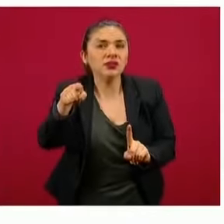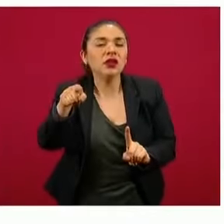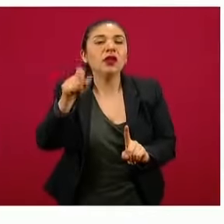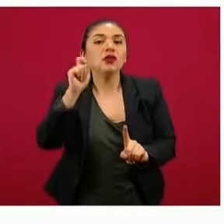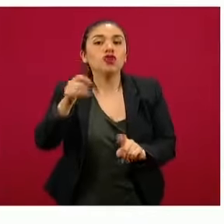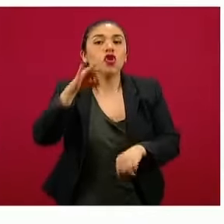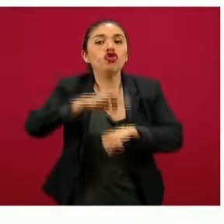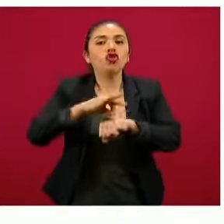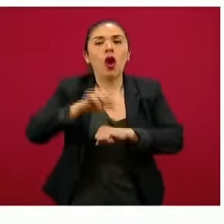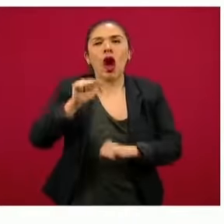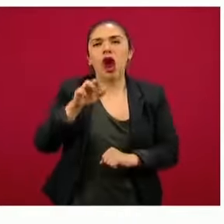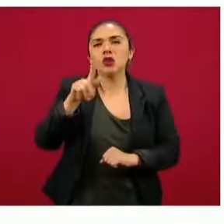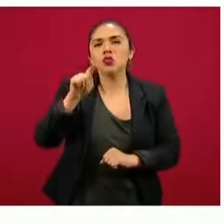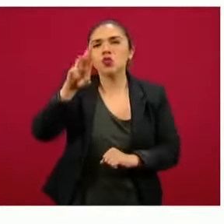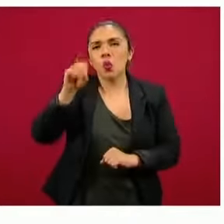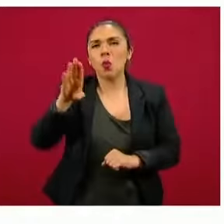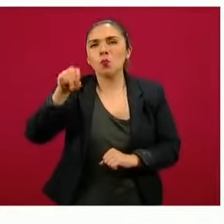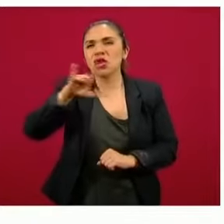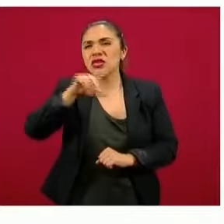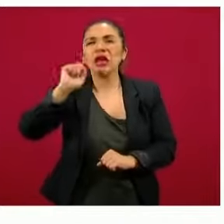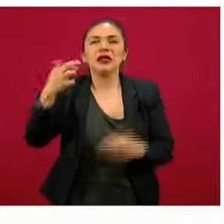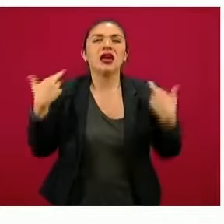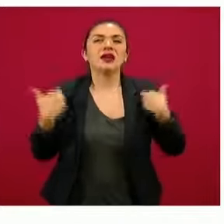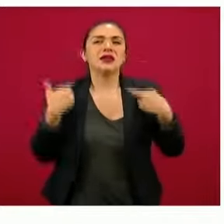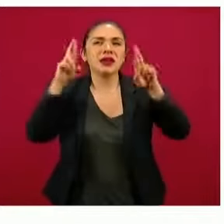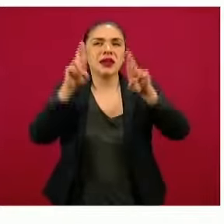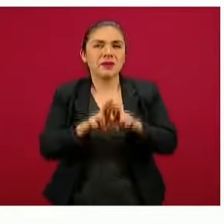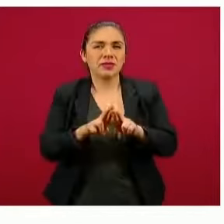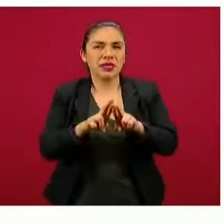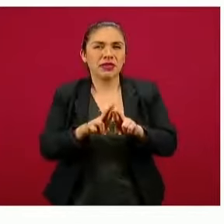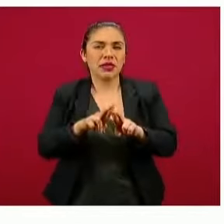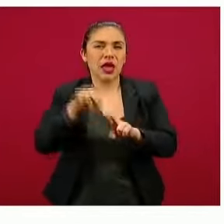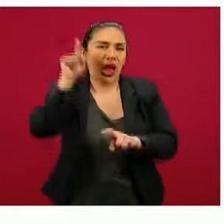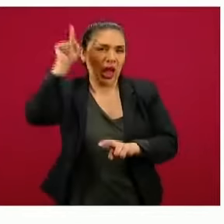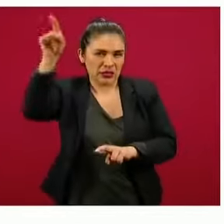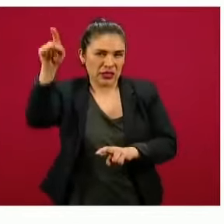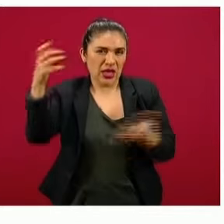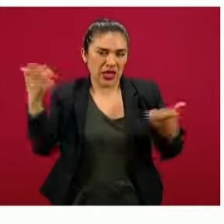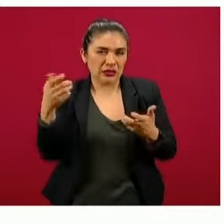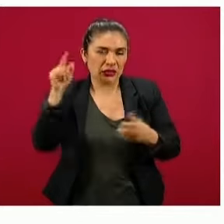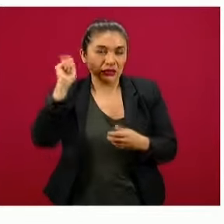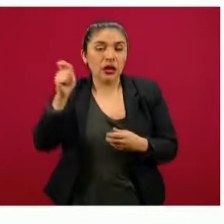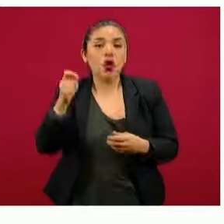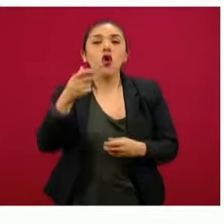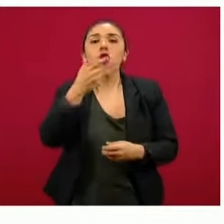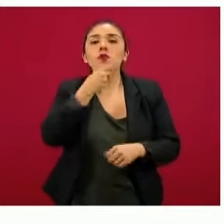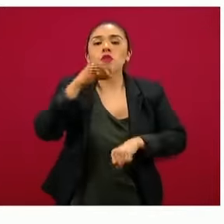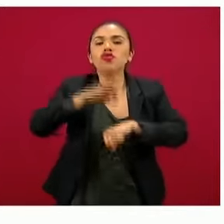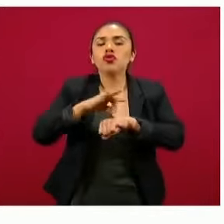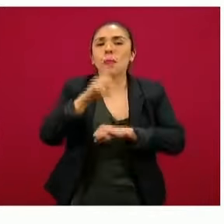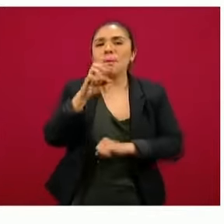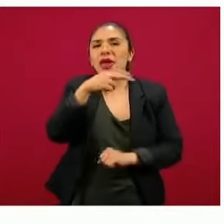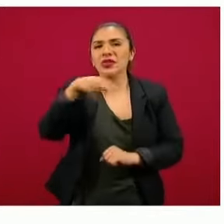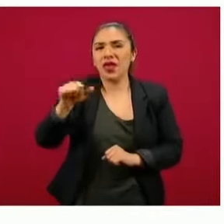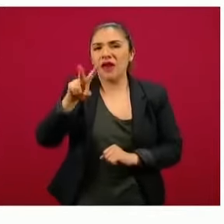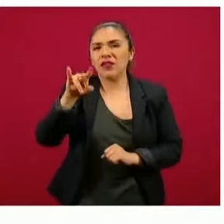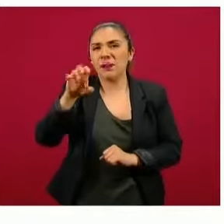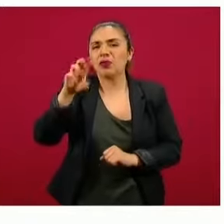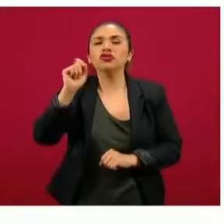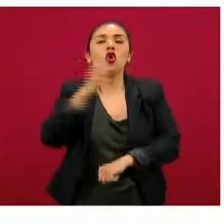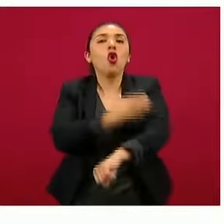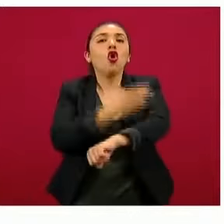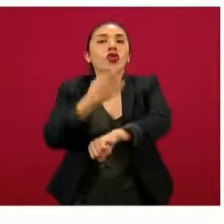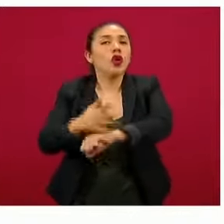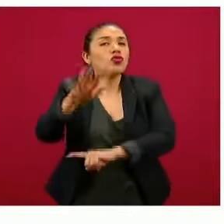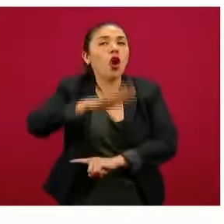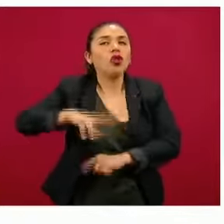solamente el doctor Arturo Bonilla, que es nuestro representante allá, el doctor Peña Viveros, que es el coordinador de todo el